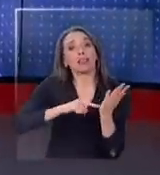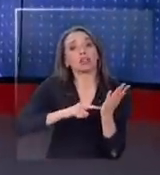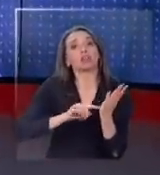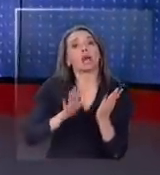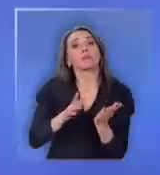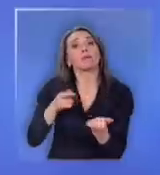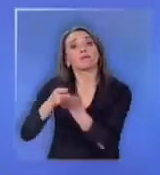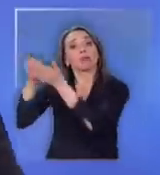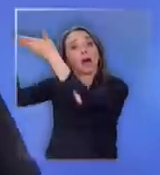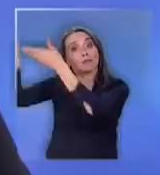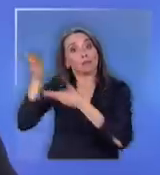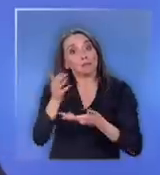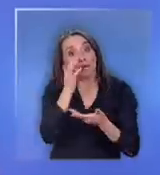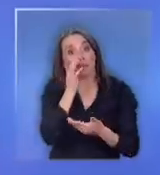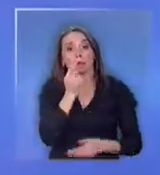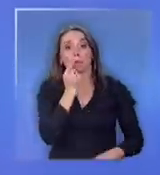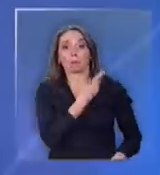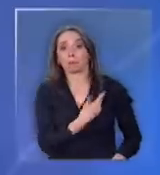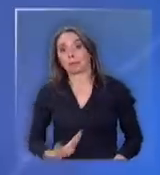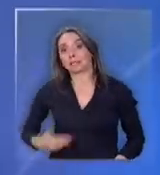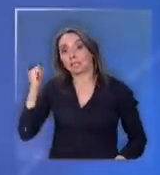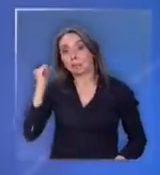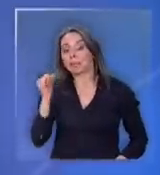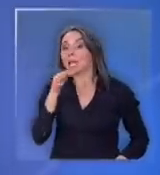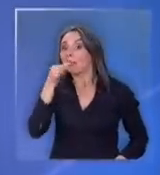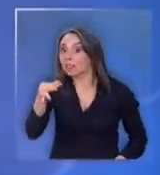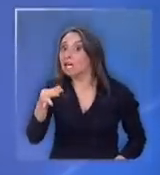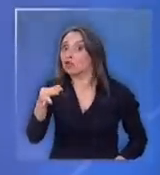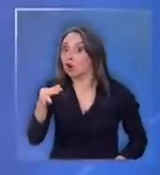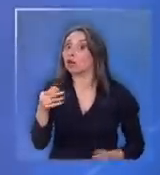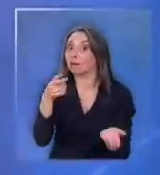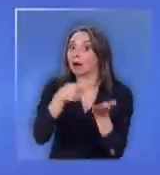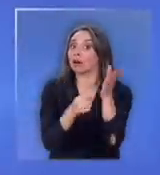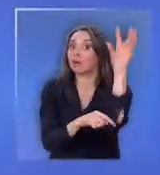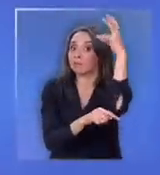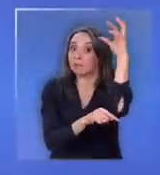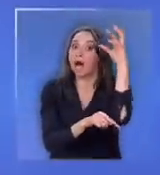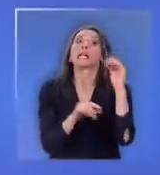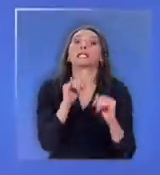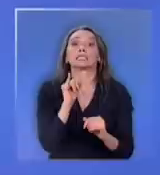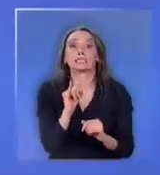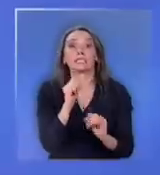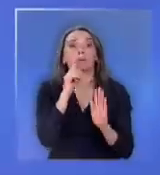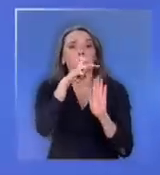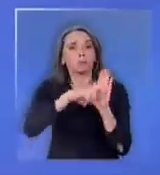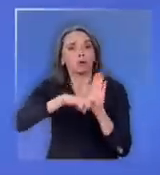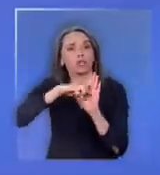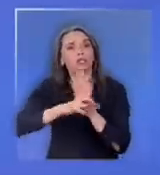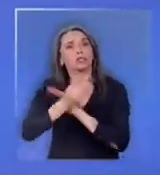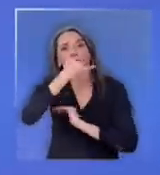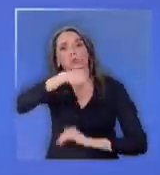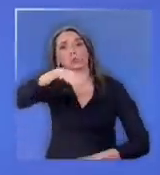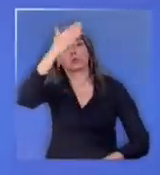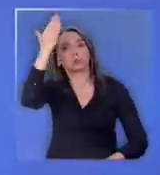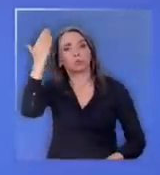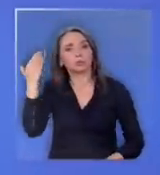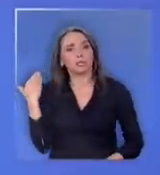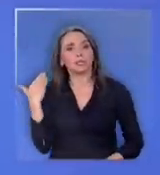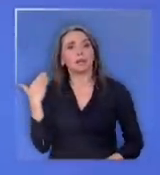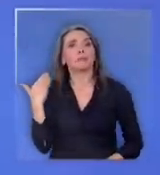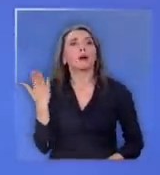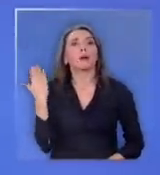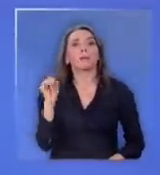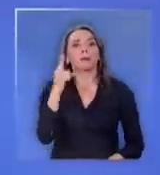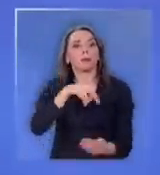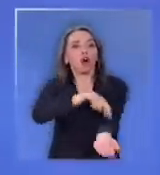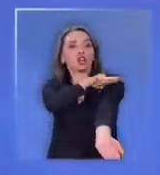debiesen venir en camino. De hecho, el presidente Piñera algo afirma al respecto. Exactamente. Bueno, se ha tenido un proyecto hace mucho tiempo ya, en especial después de lo que pasó